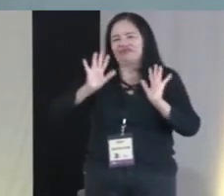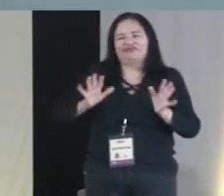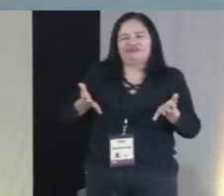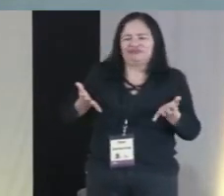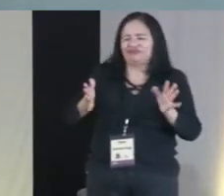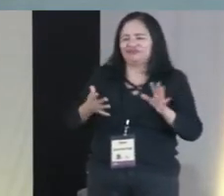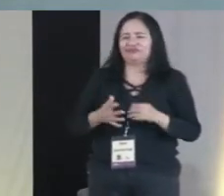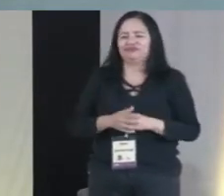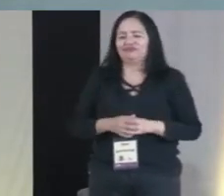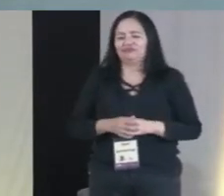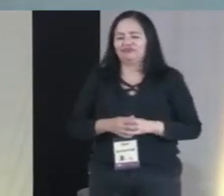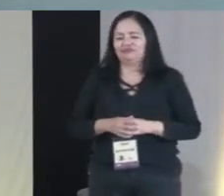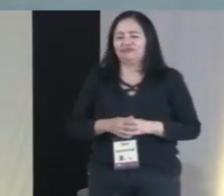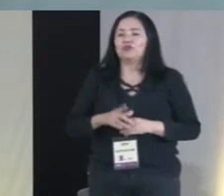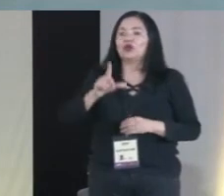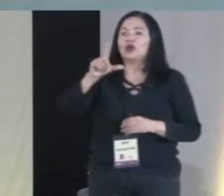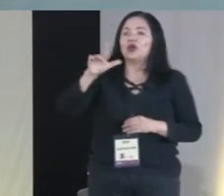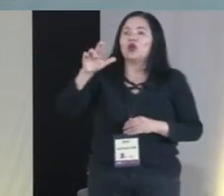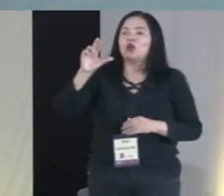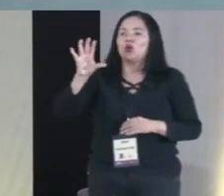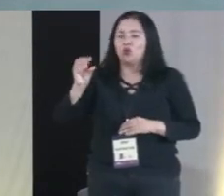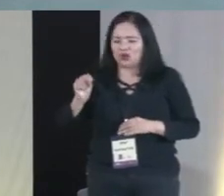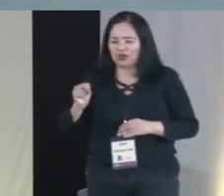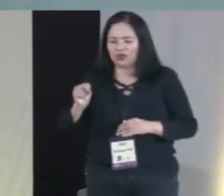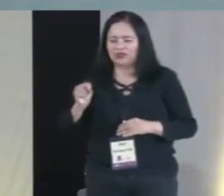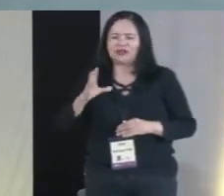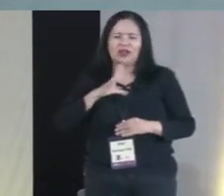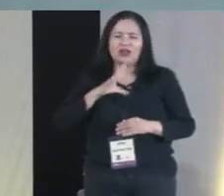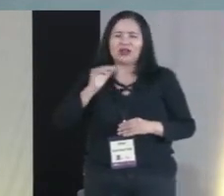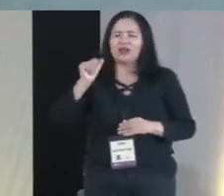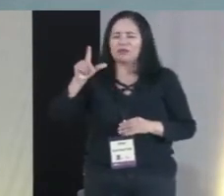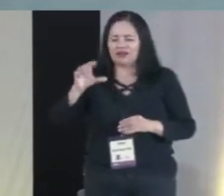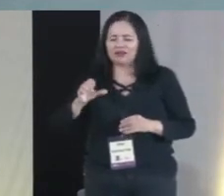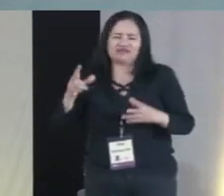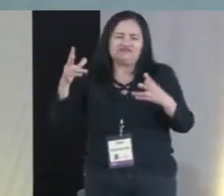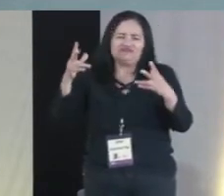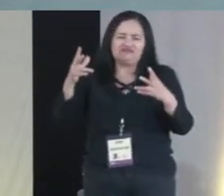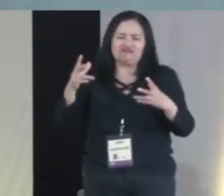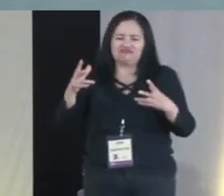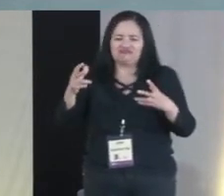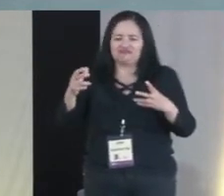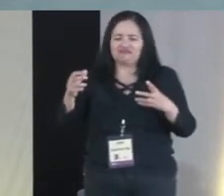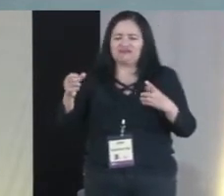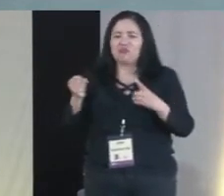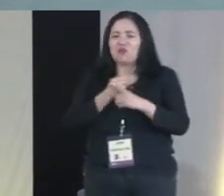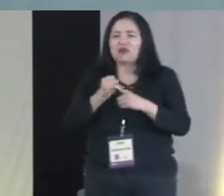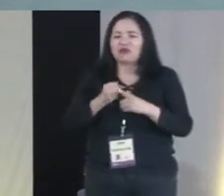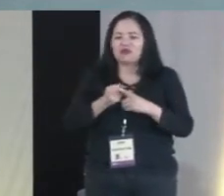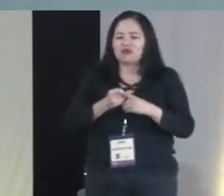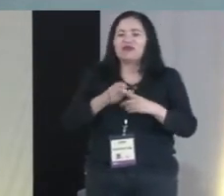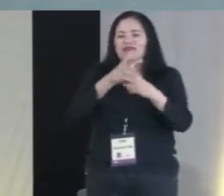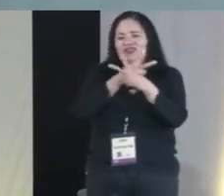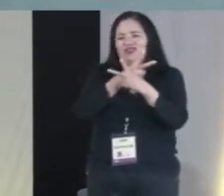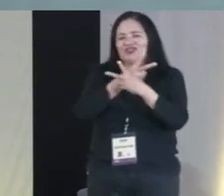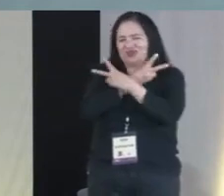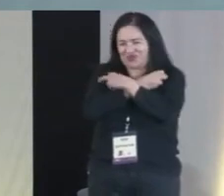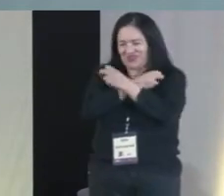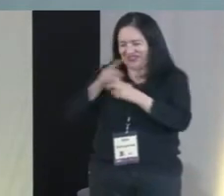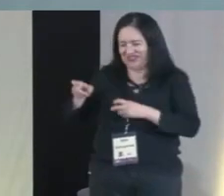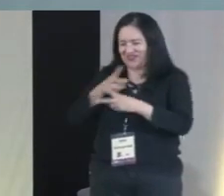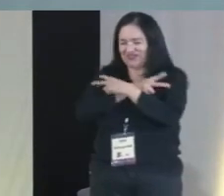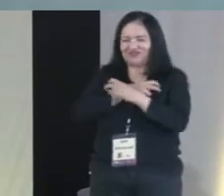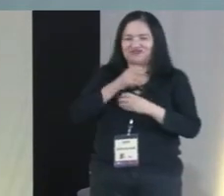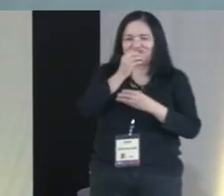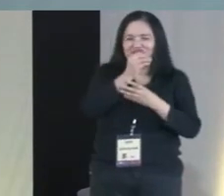sí, muy desmejorado. Sí, porque Lucas Alamán además era un hombre de acción. Tan de acción que andaba escondiendo los huesos de Cortés cuando